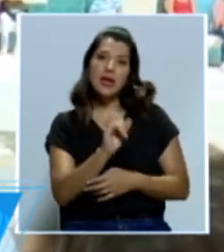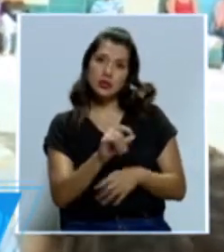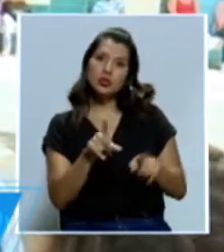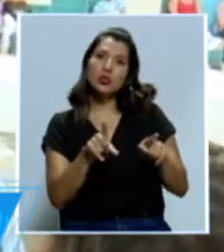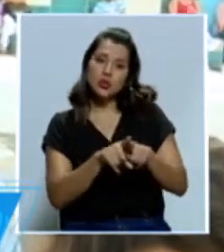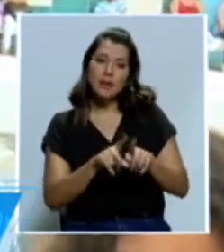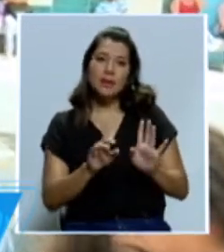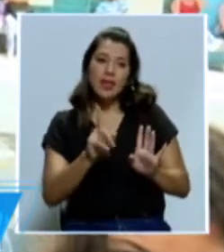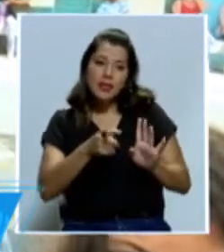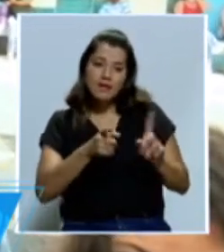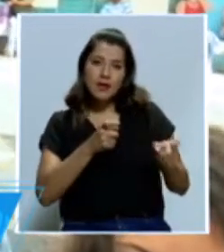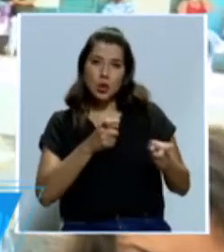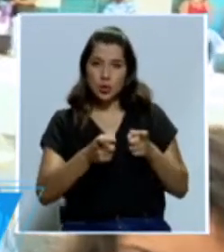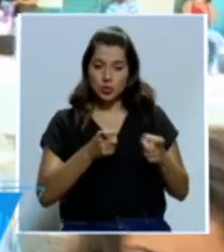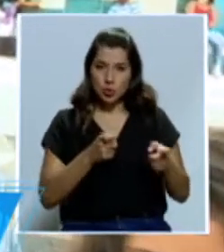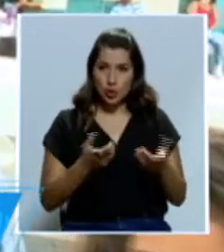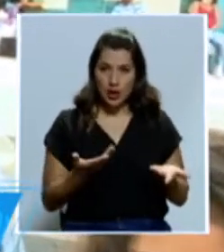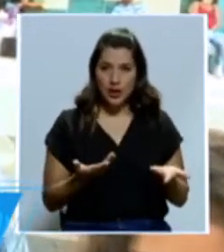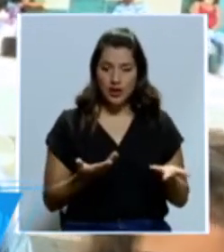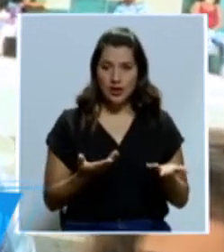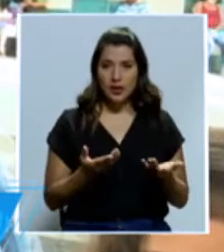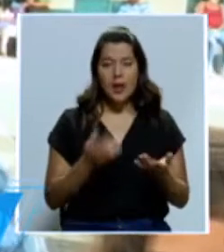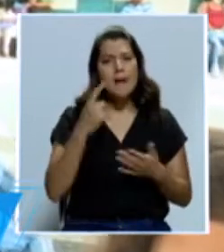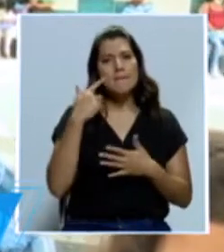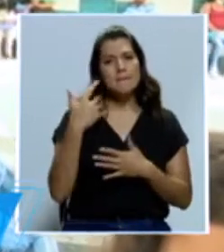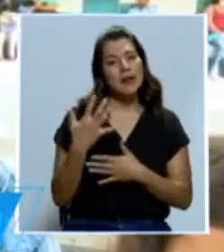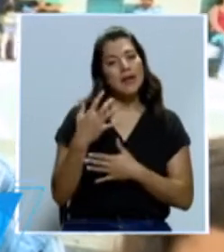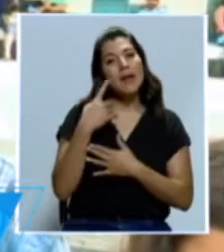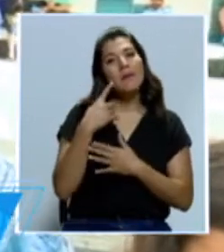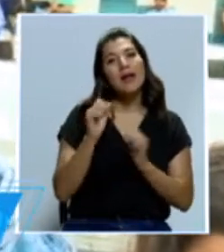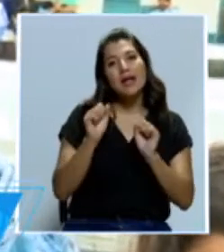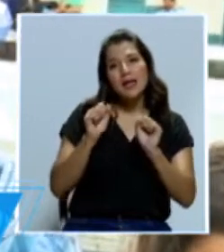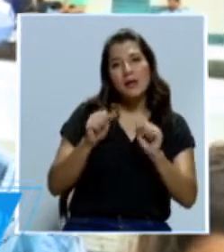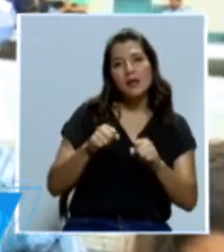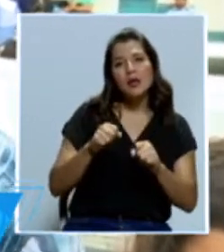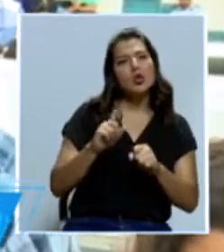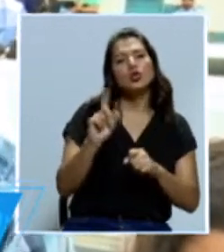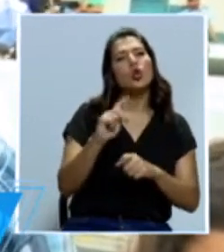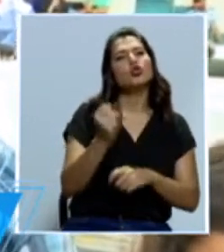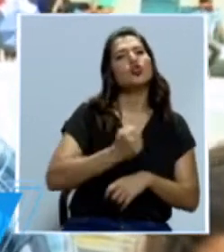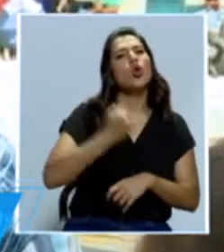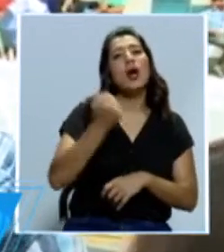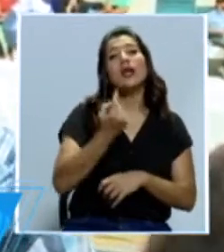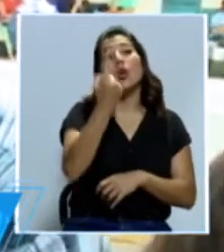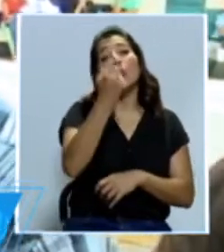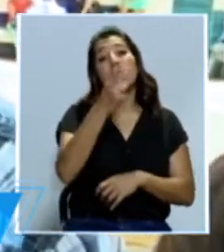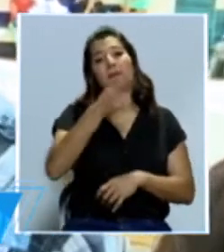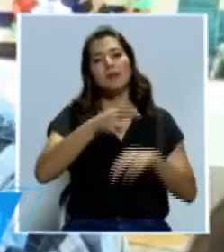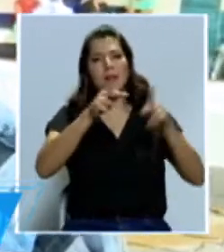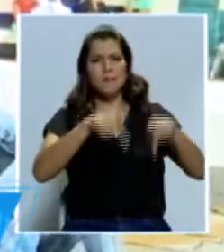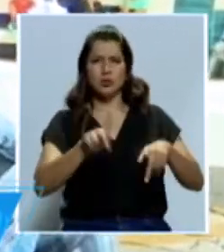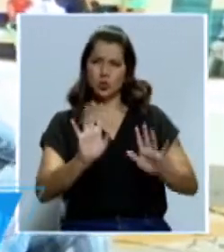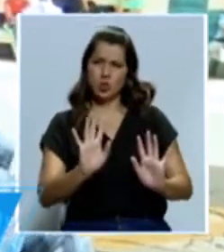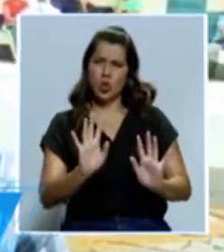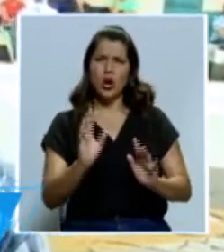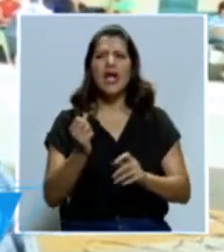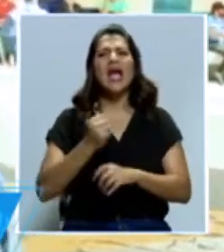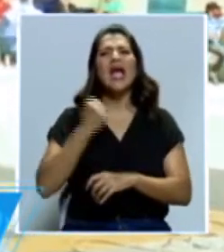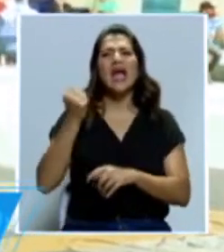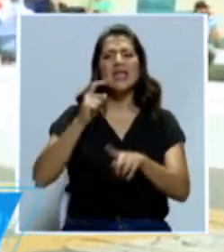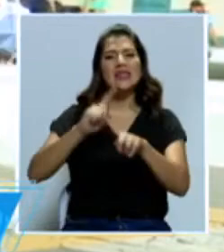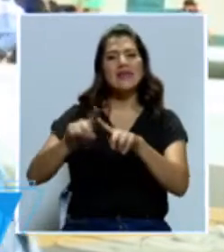deberían de controlarlo, de tal manera que sirviera para, no un premio, que se lo lleve solo una persona, sino para varias